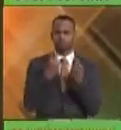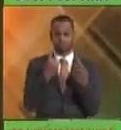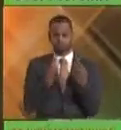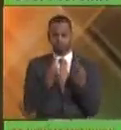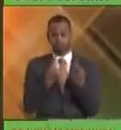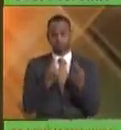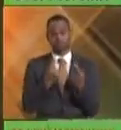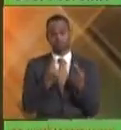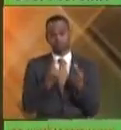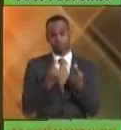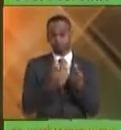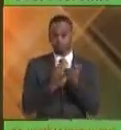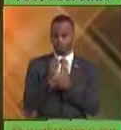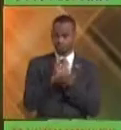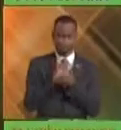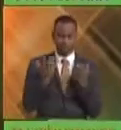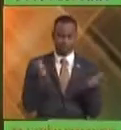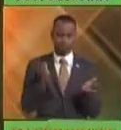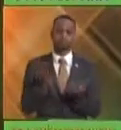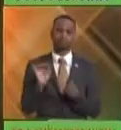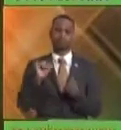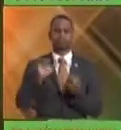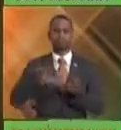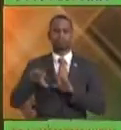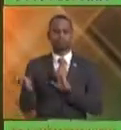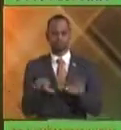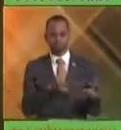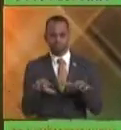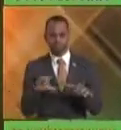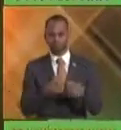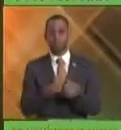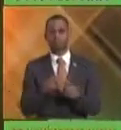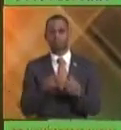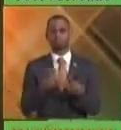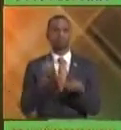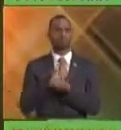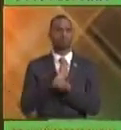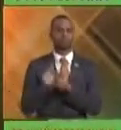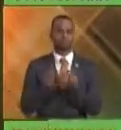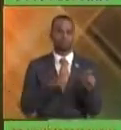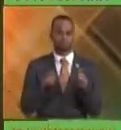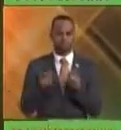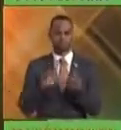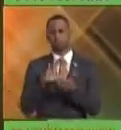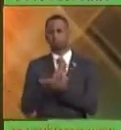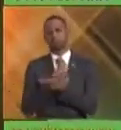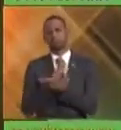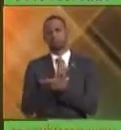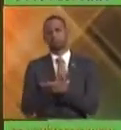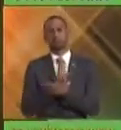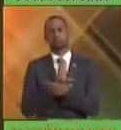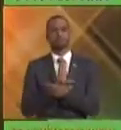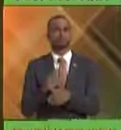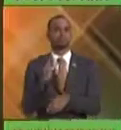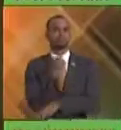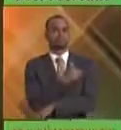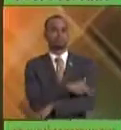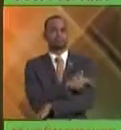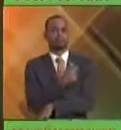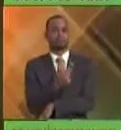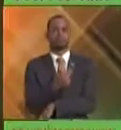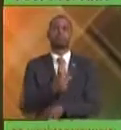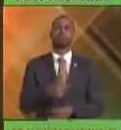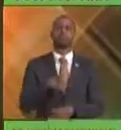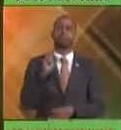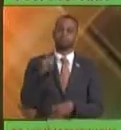derechos sino también una base de productividad ya sea de la empresa de la escuela del hospital hay que